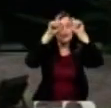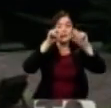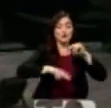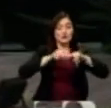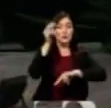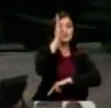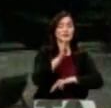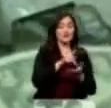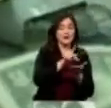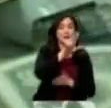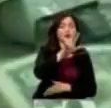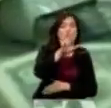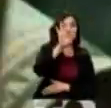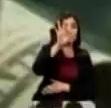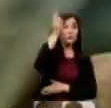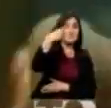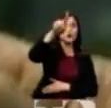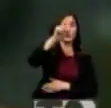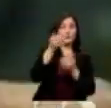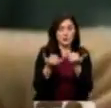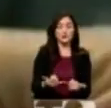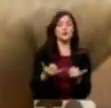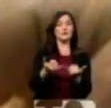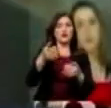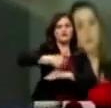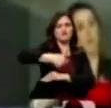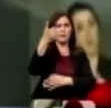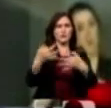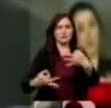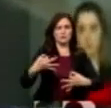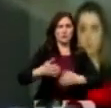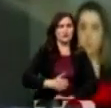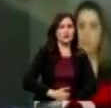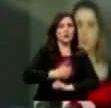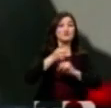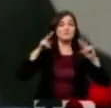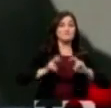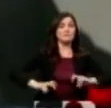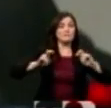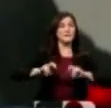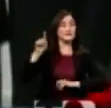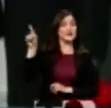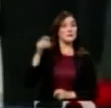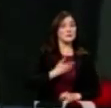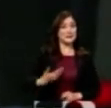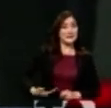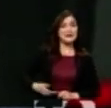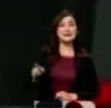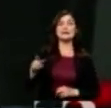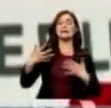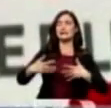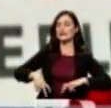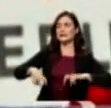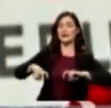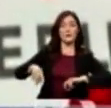habría pagado 349 millones y actualmente el tribunal supremo de ese país ha autorizado se investiga Michel temer presidente en funciones